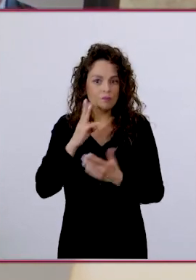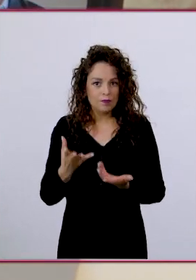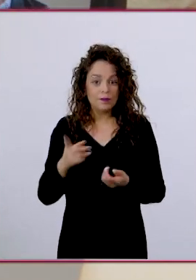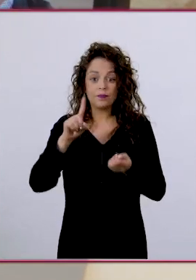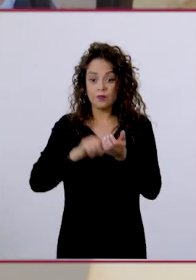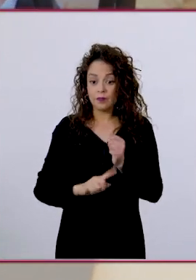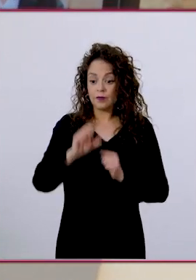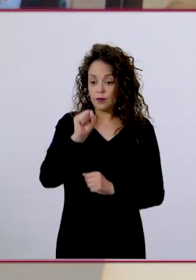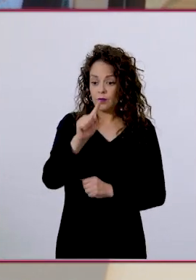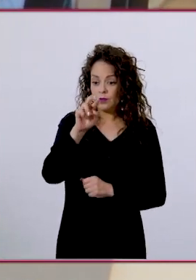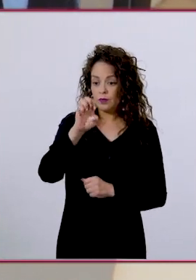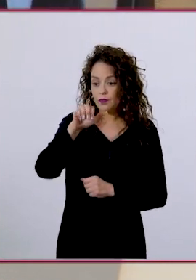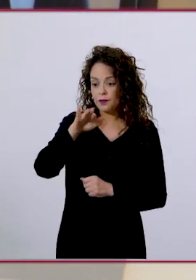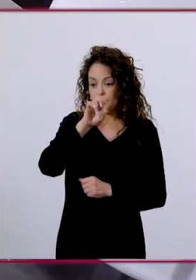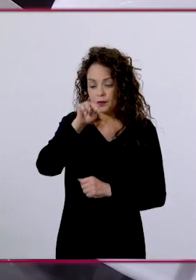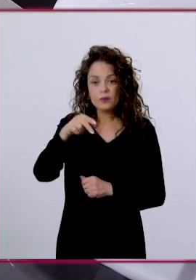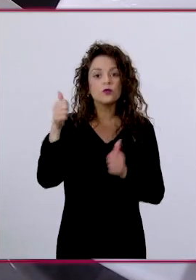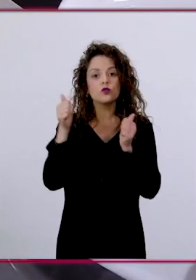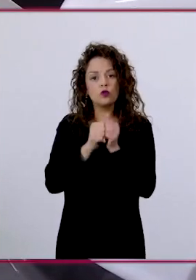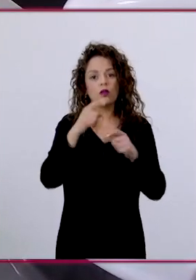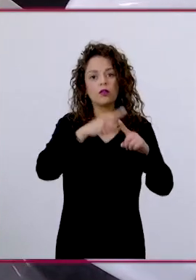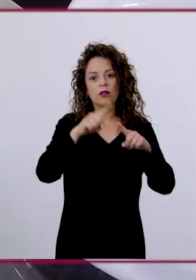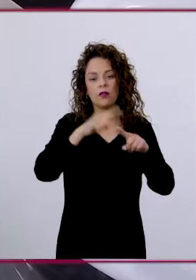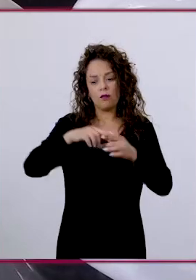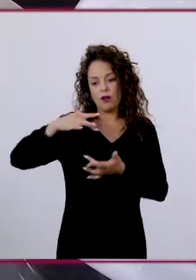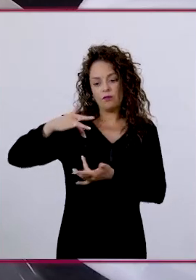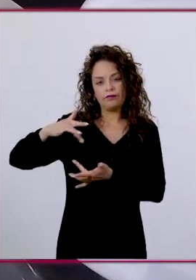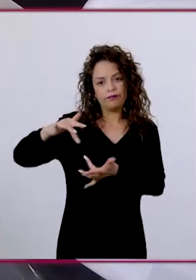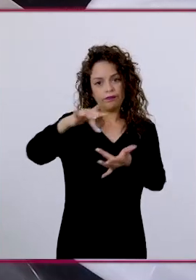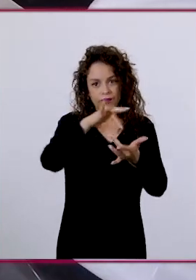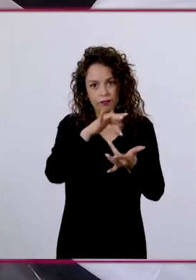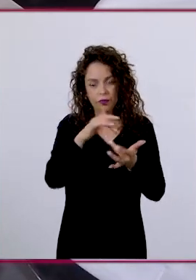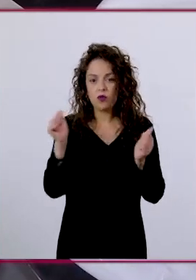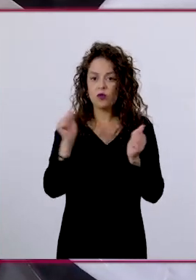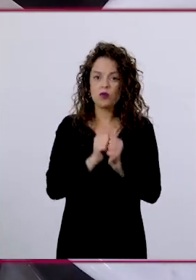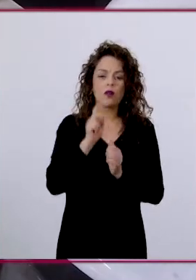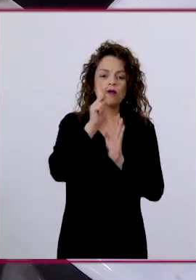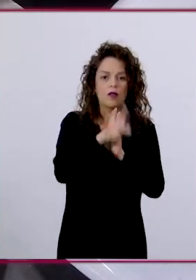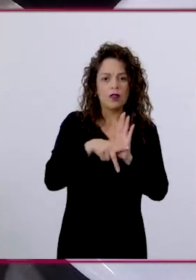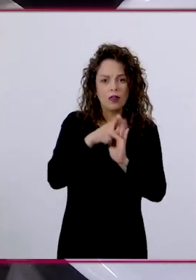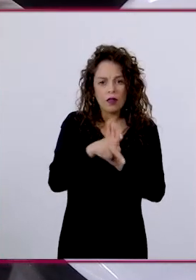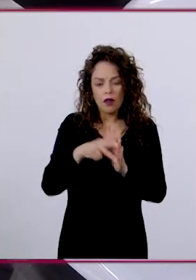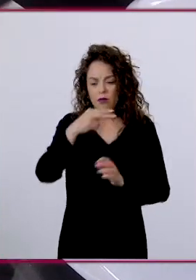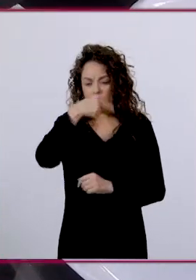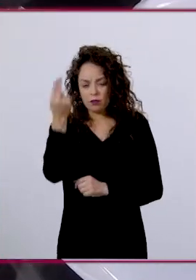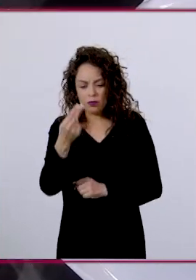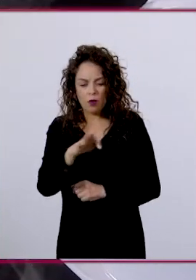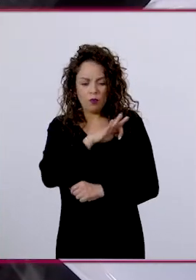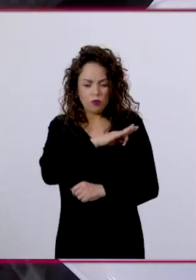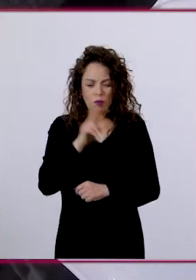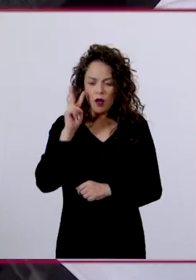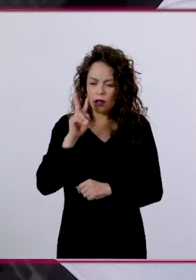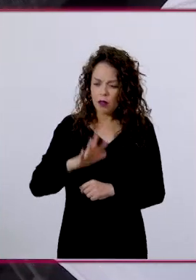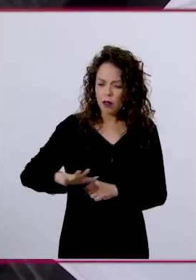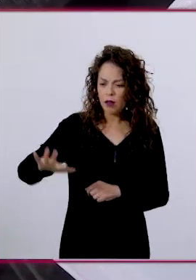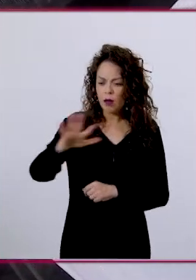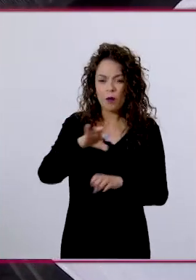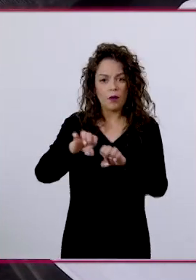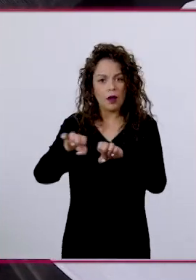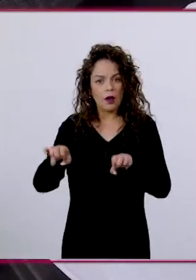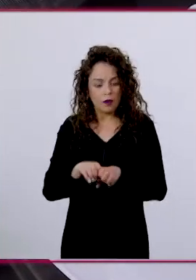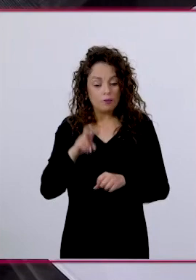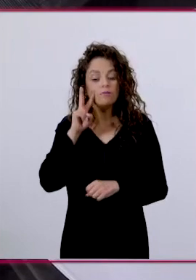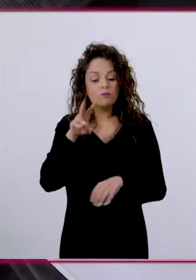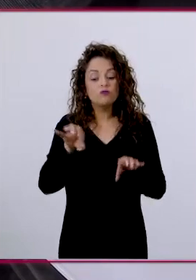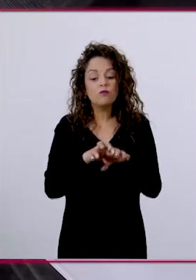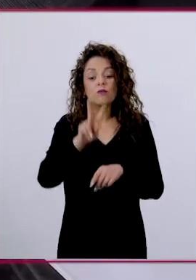través de plataformas digitales, el compartir archivos gráficos y de video para mantener al tanto a todo el equipo de los avances